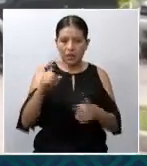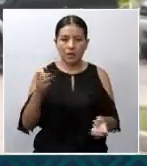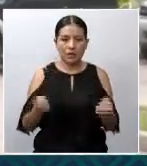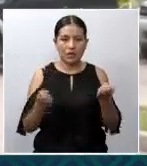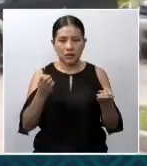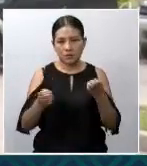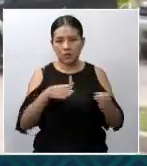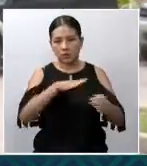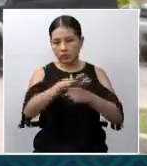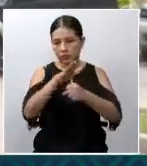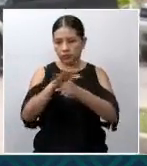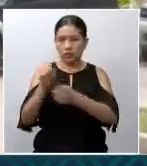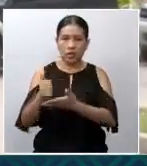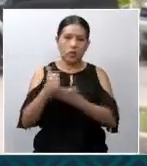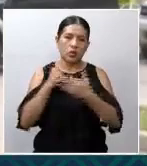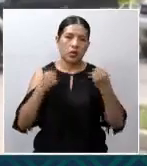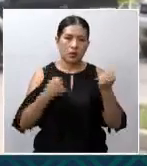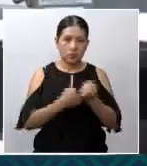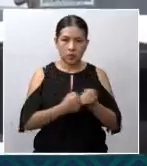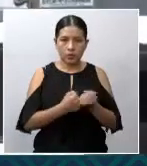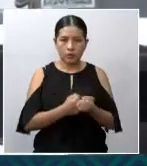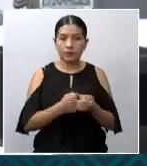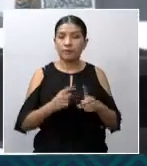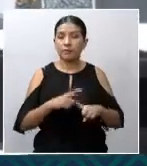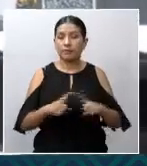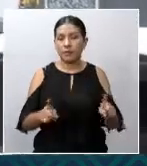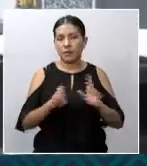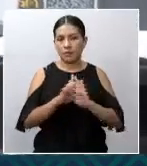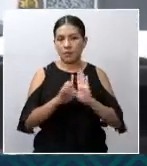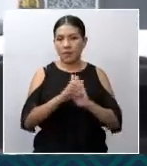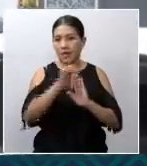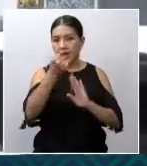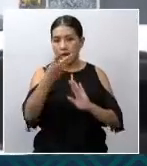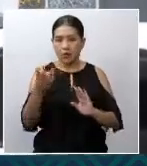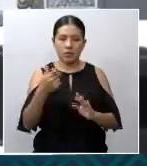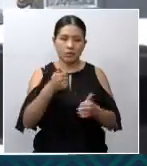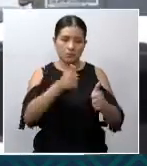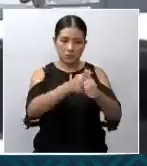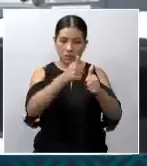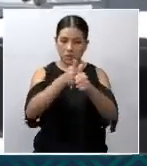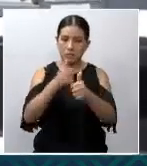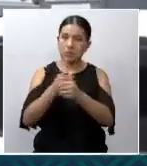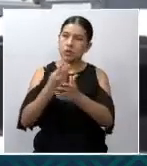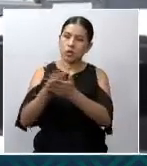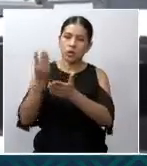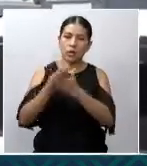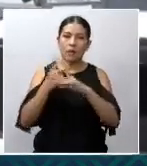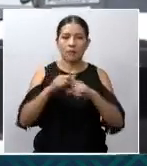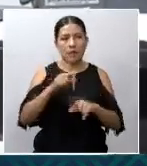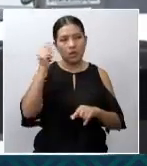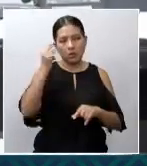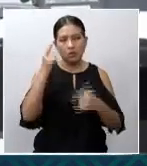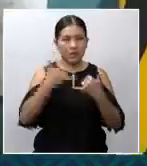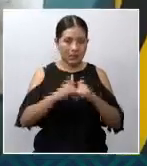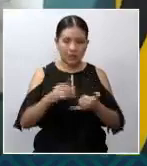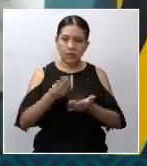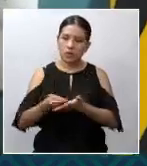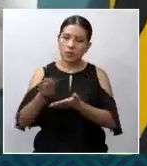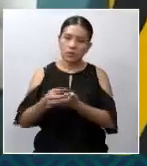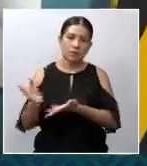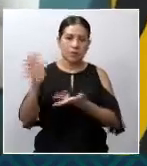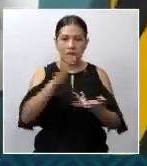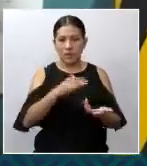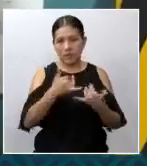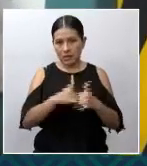el abastecimiento. Y naturalmente si existen importaciones, aunque no va a dejar de ser el Estado el mayor importador, ¿no?,